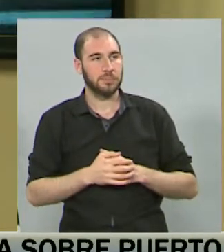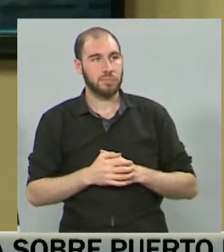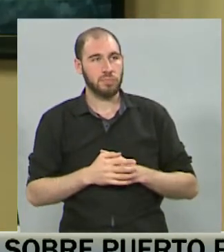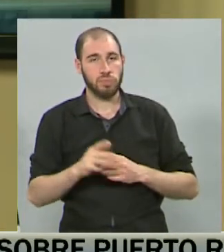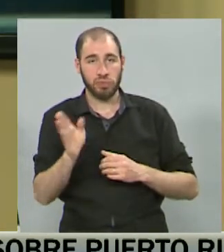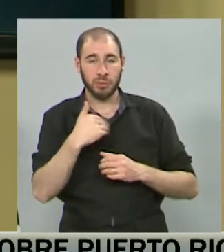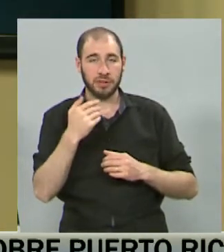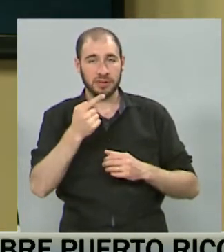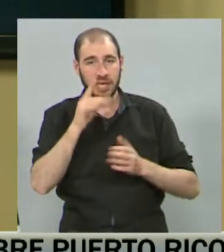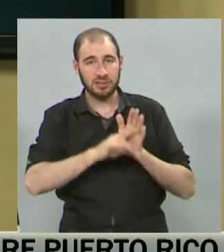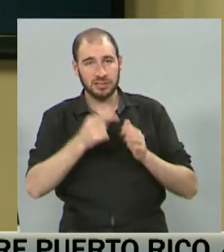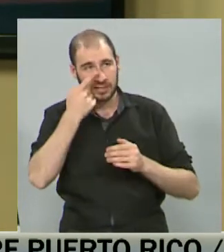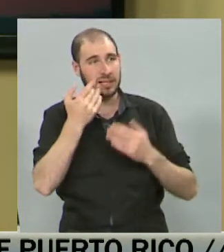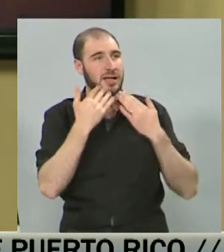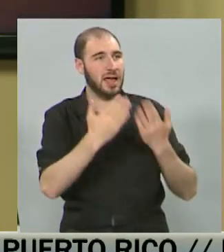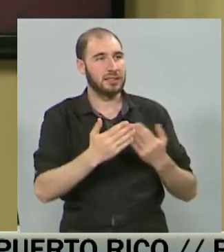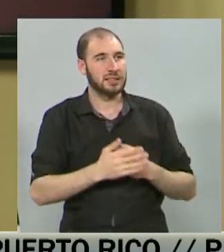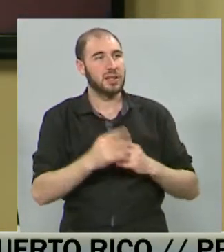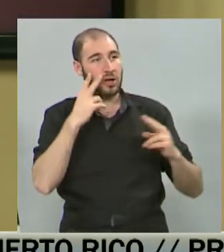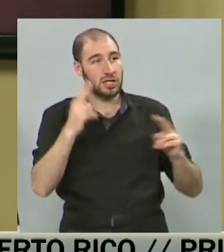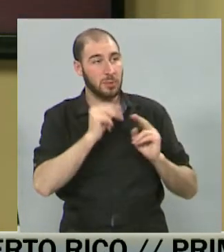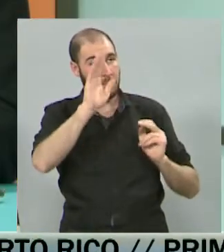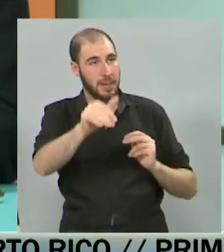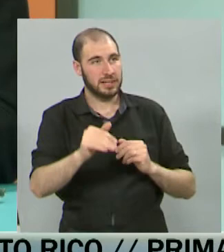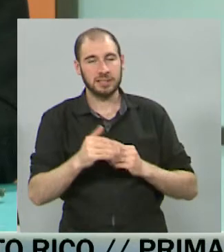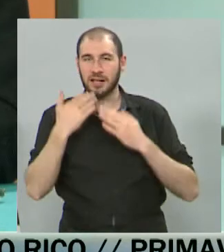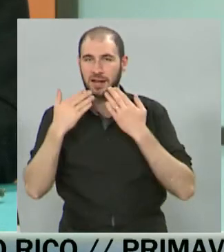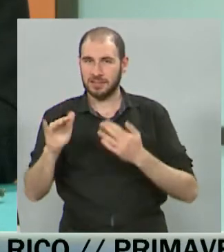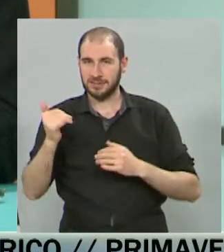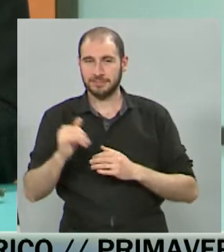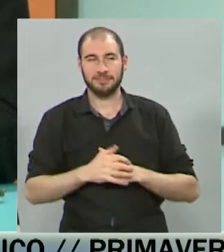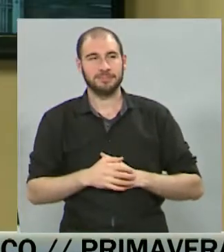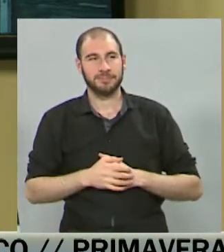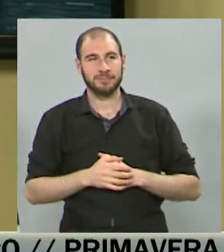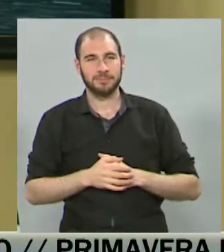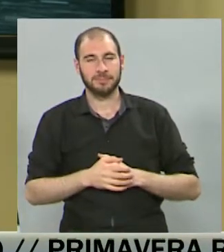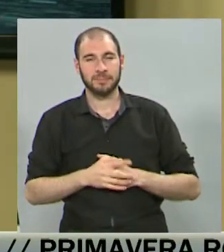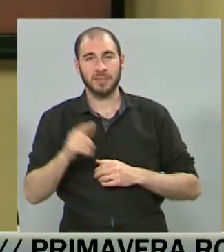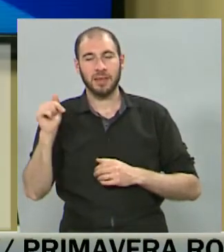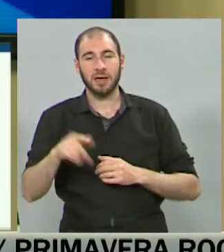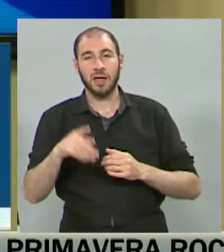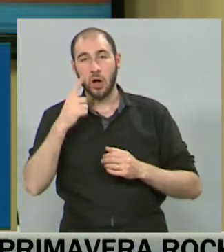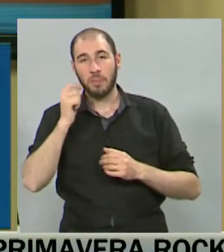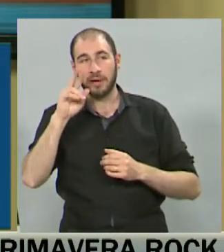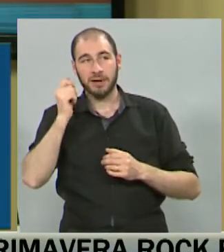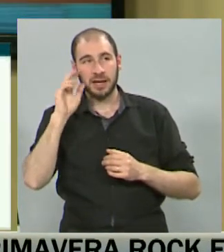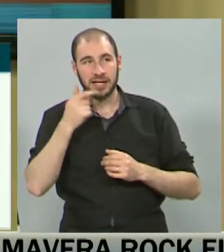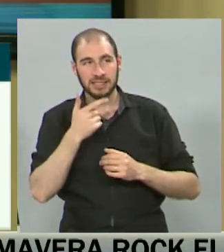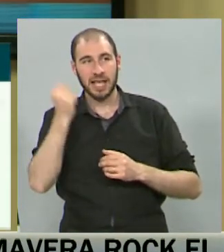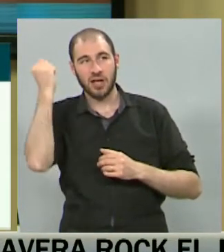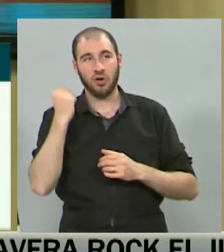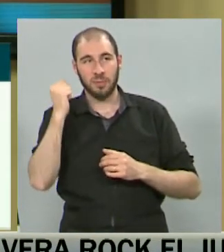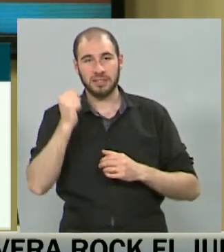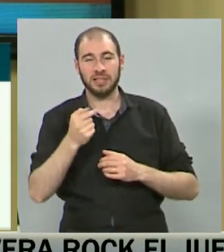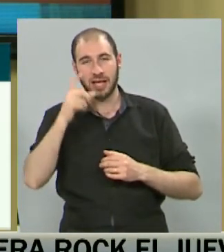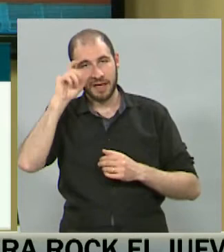datos interesantes que queríamos brindarte. Te agradecemos, nos encontramos el próximo martes. Gracias, así es, hasta el próximo martes. Bien, allí pasaba José Vargas, economista